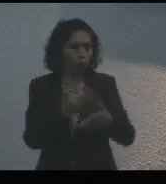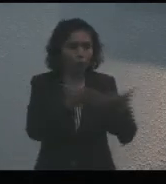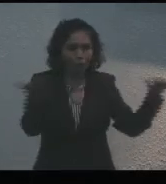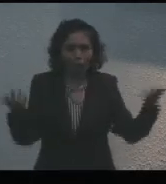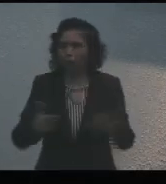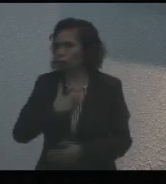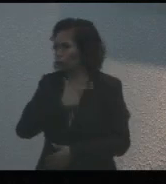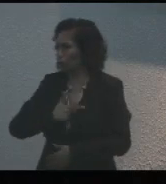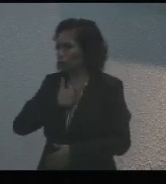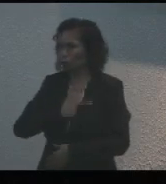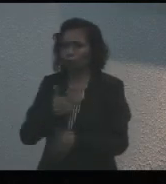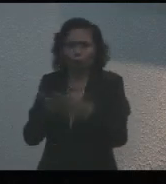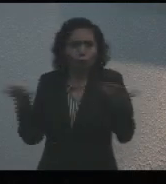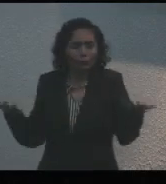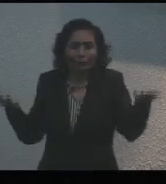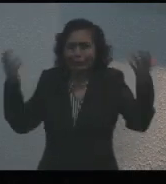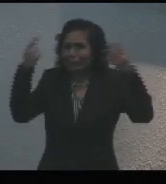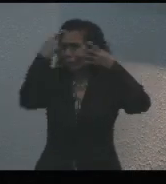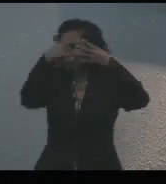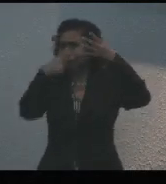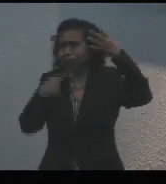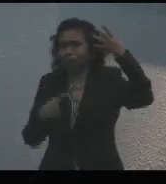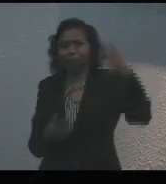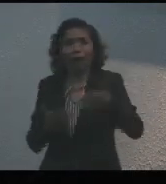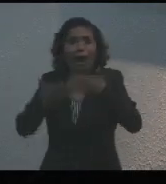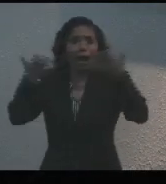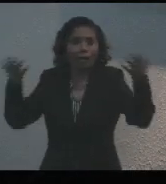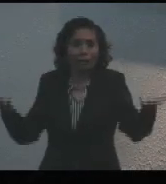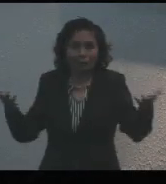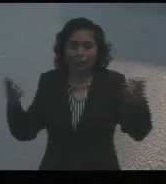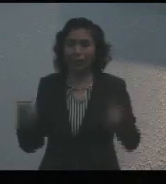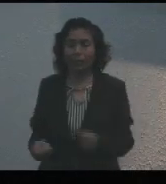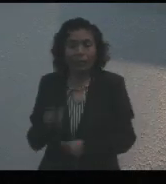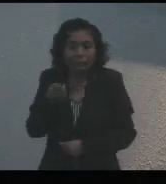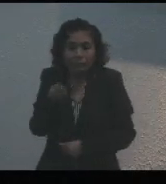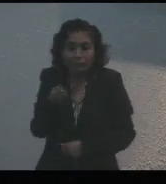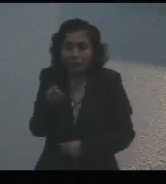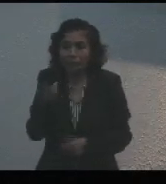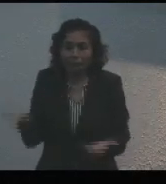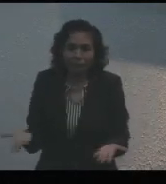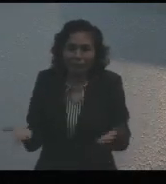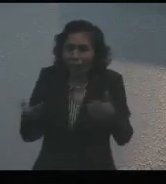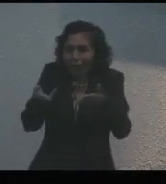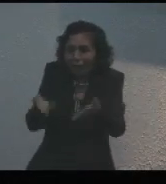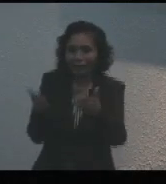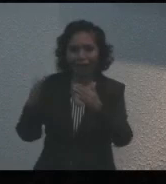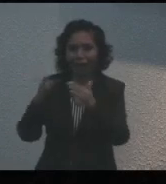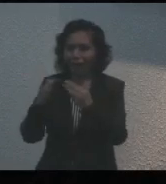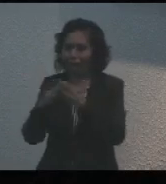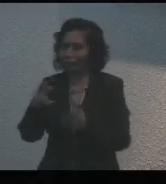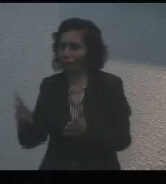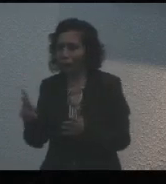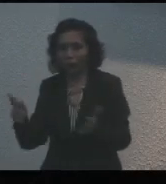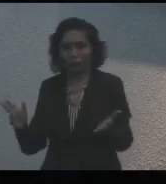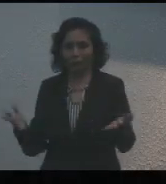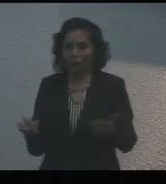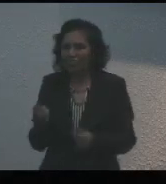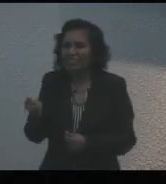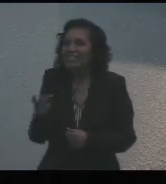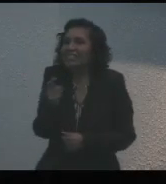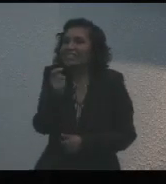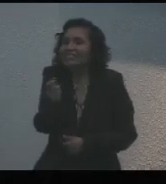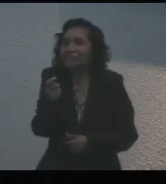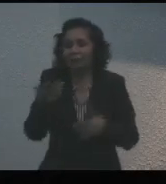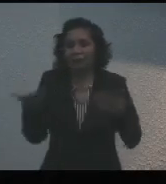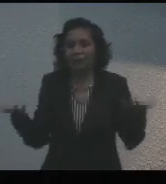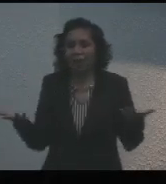mucho gusto estar aquí por muchas razones, en esta que es sin duda la Casa del Pueblo, que representa para mí un